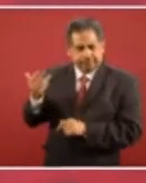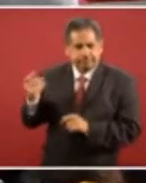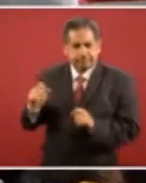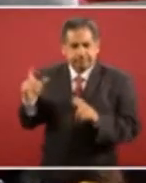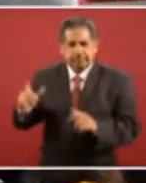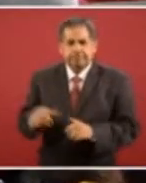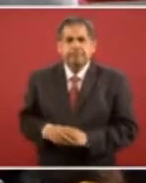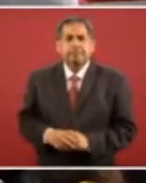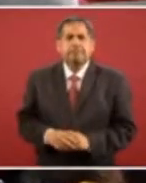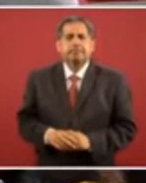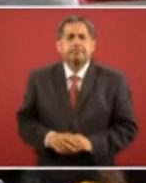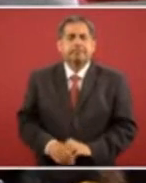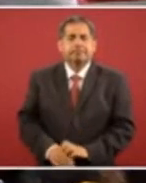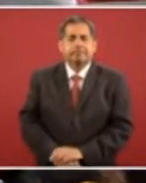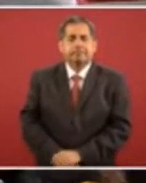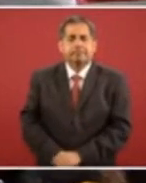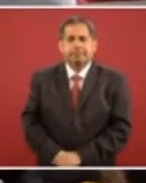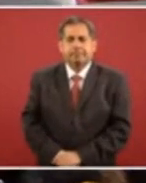a ver.